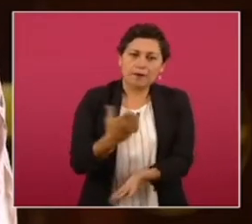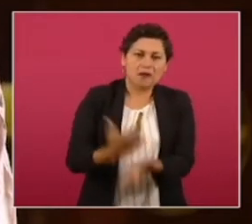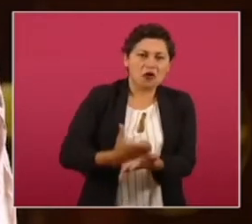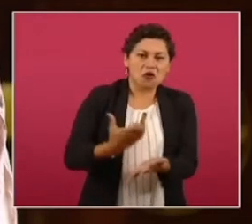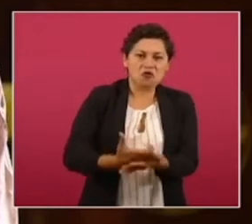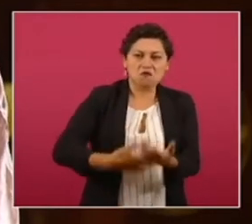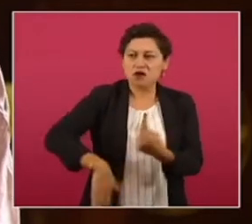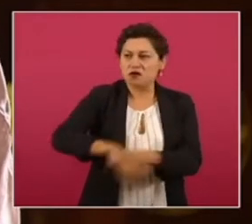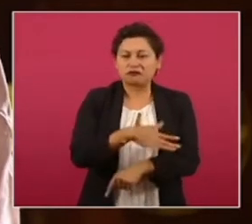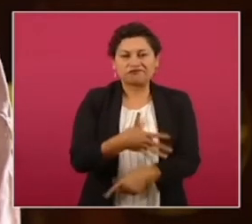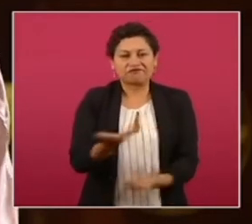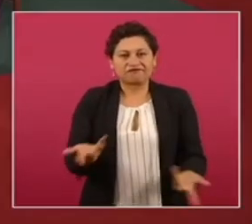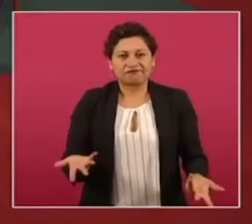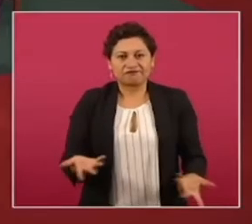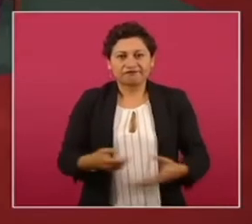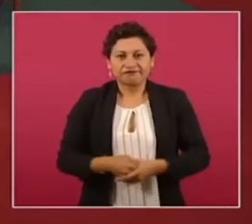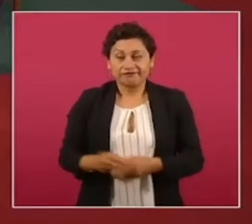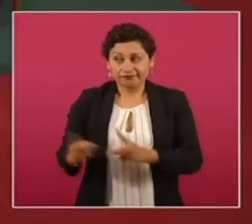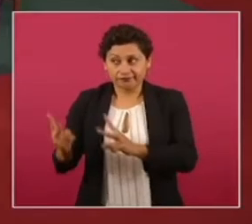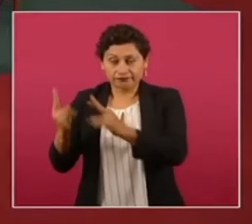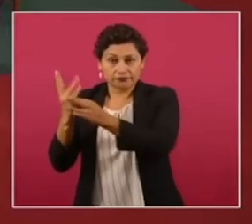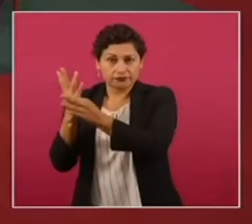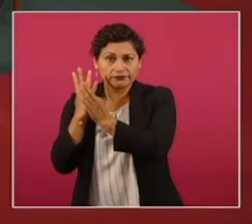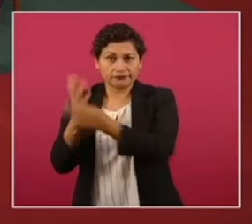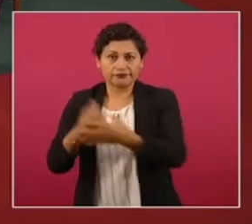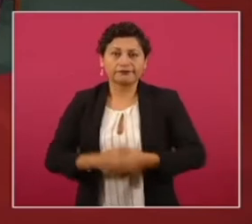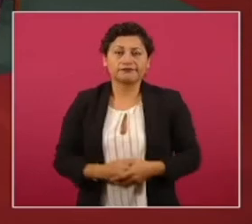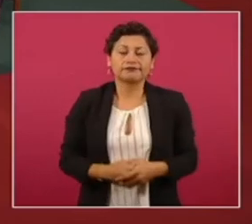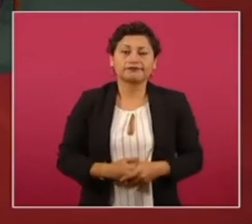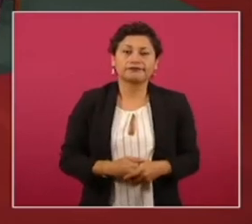sociedad. Fin de la cita.